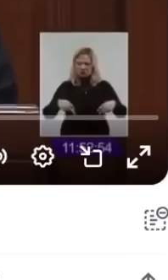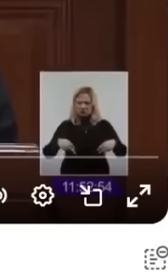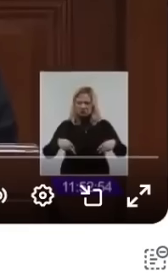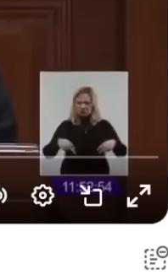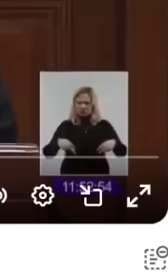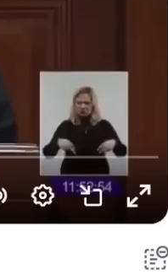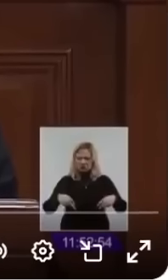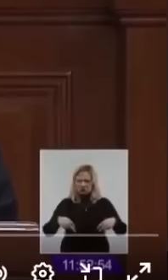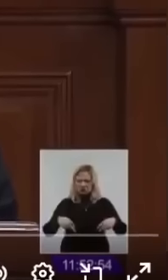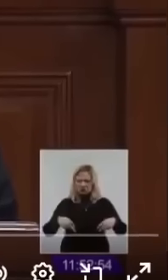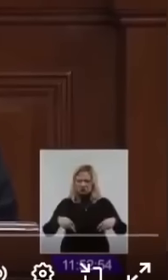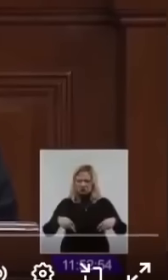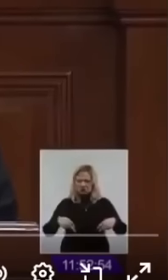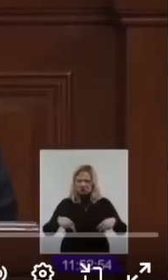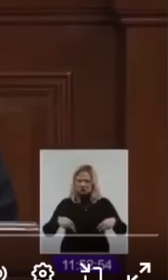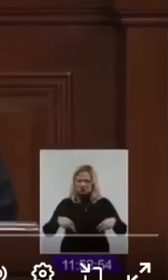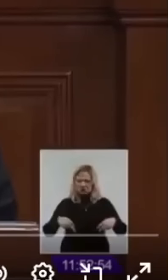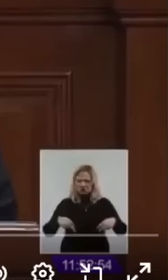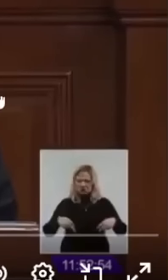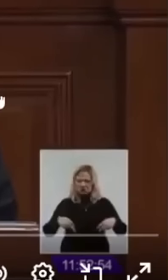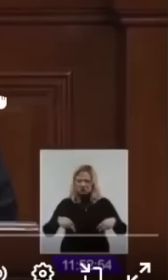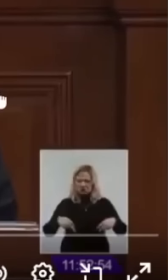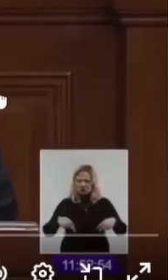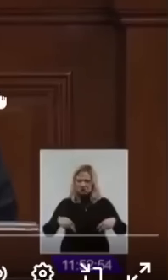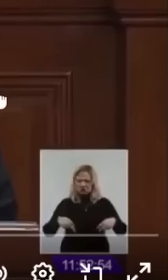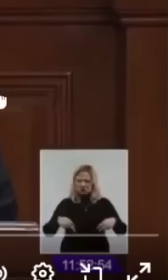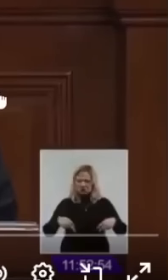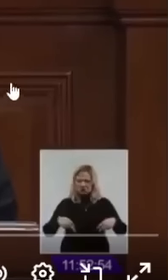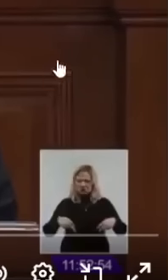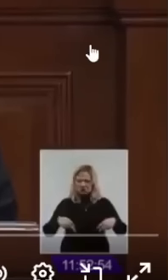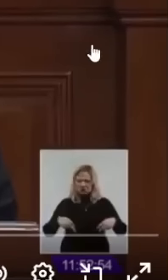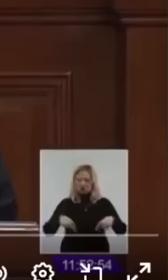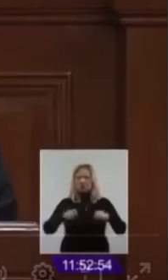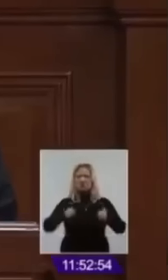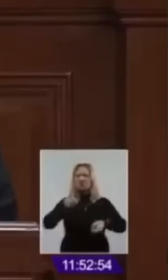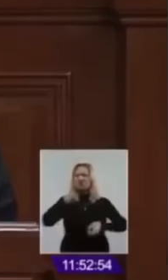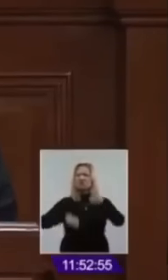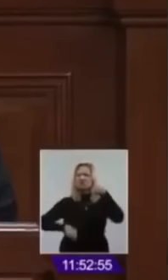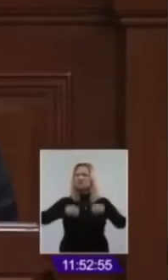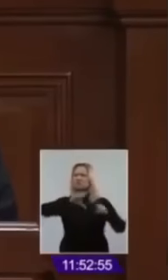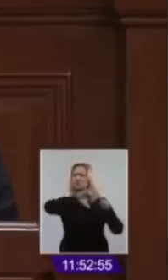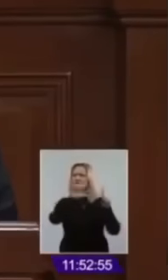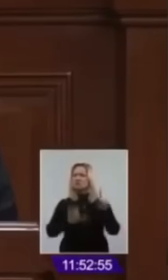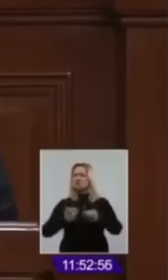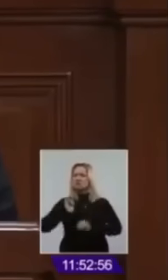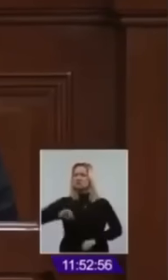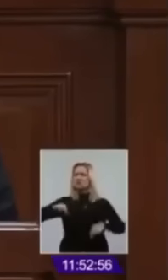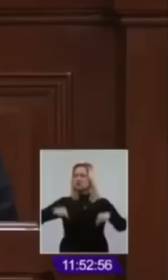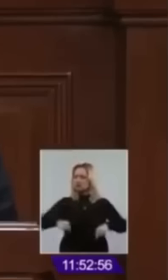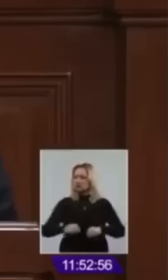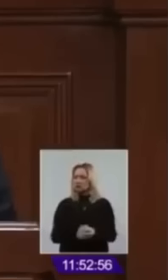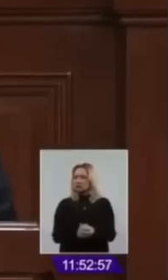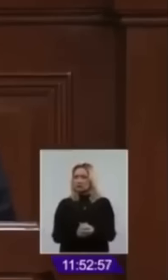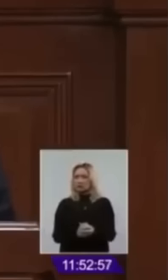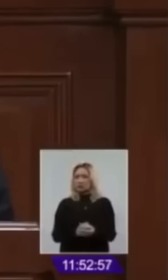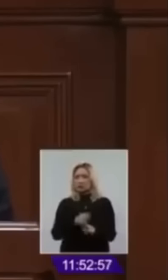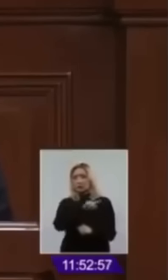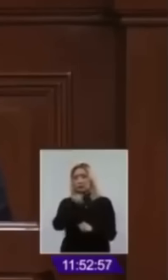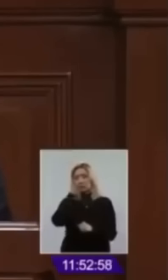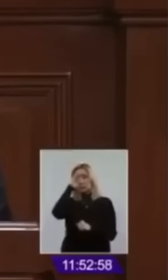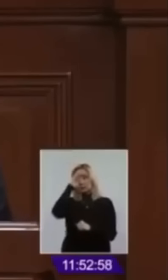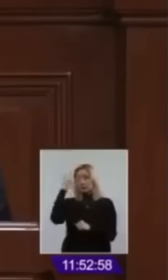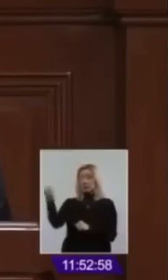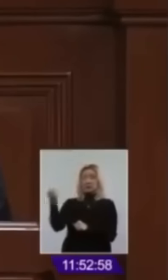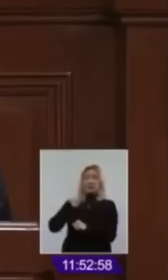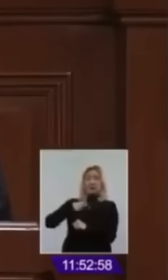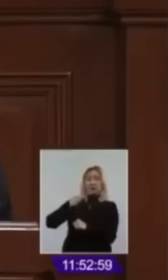Corte, la nueva ministra de la Suprema Corte, Lenia Batres. Vamos a escuchar. Quien crea que puede ridiculizarme por provenir de este